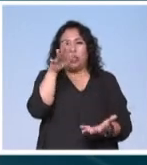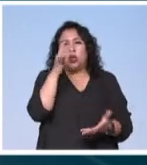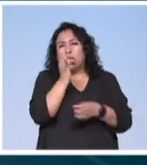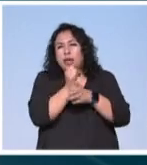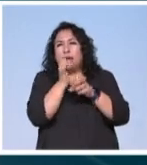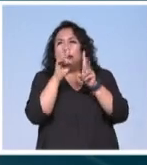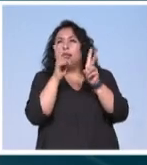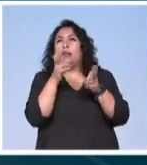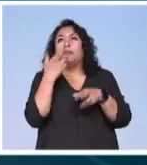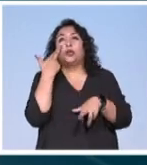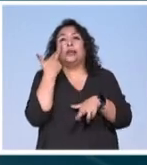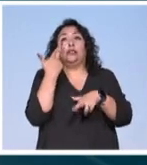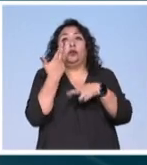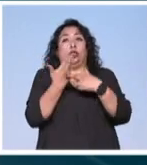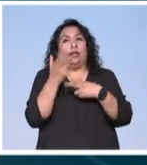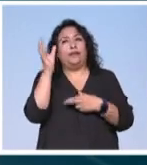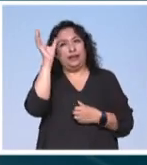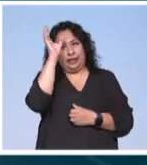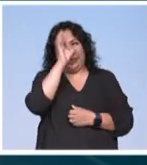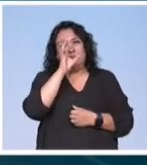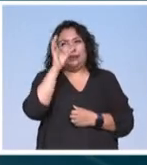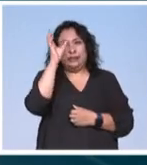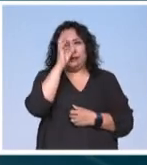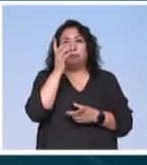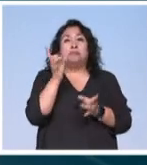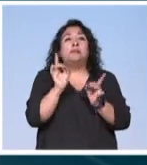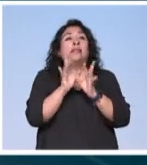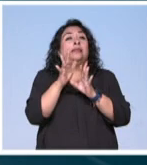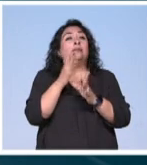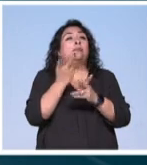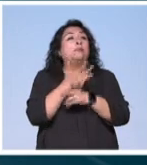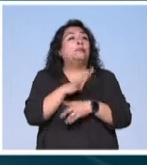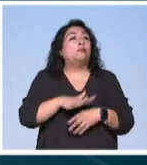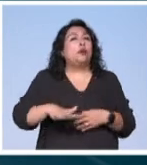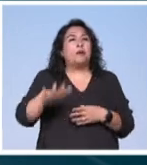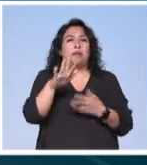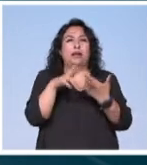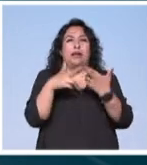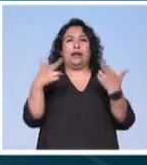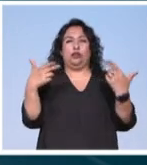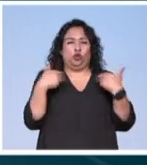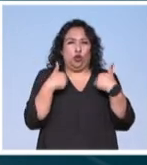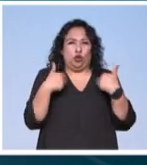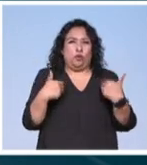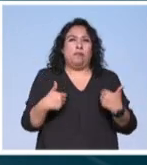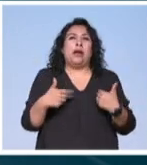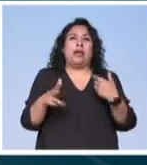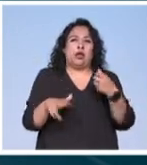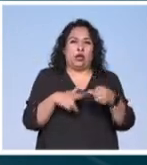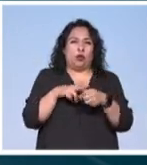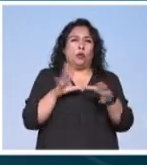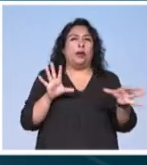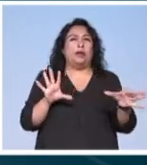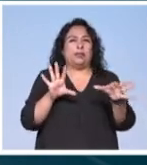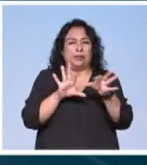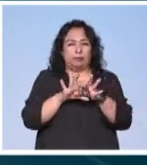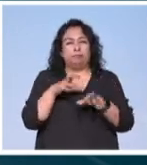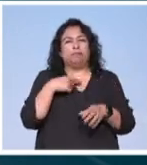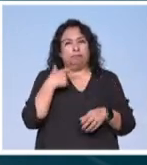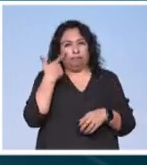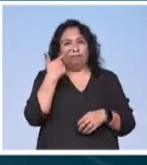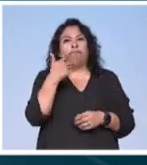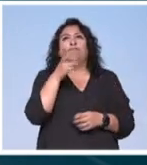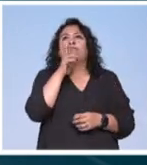exploran temas de responsabilidad científica, consecuencias ambientales y la relación de la humanidad y la naturaleza, reflejando